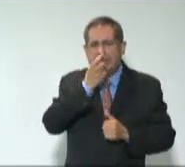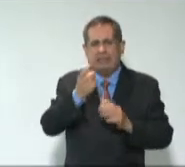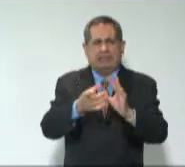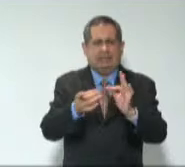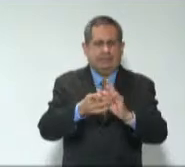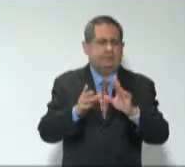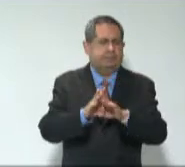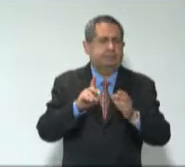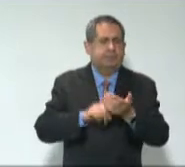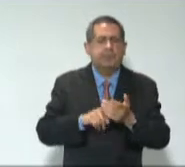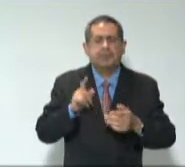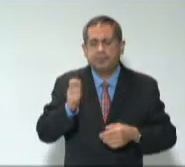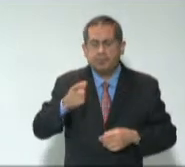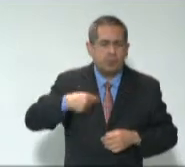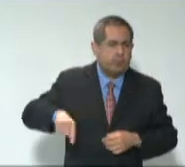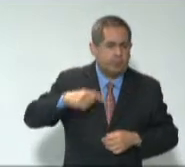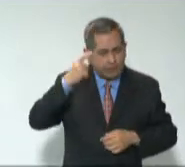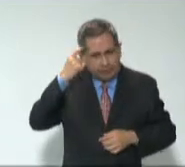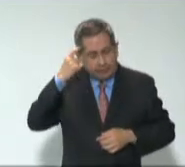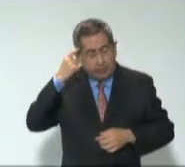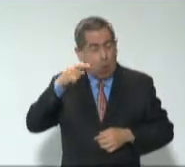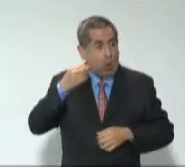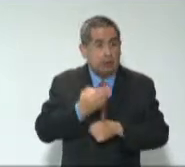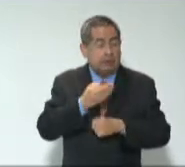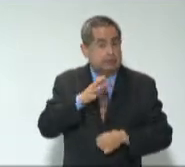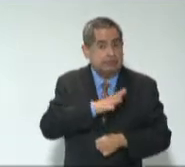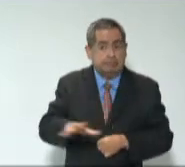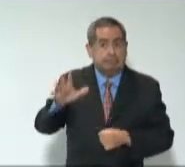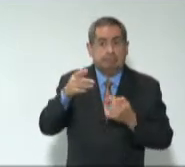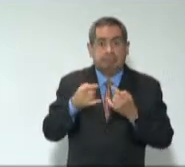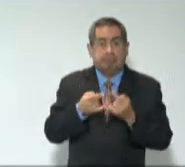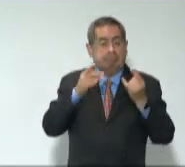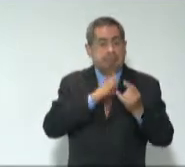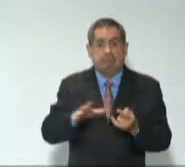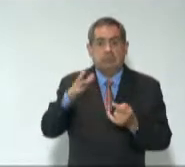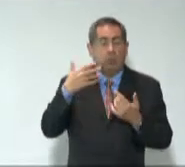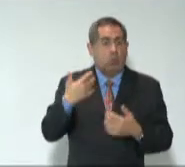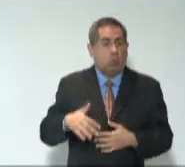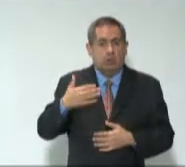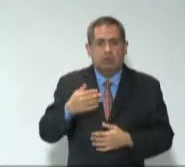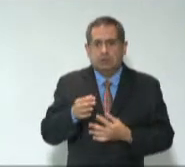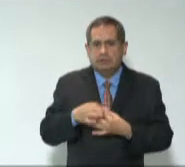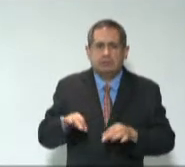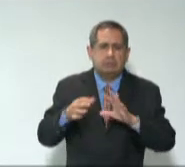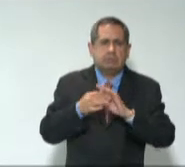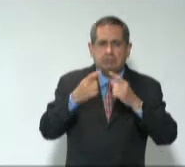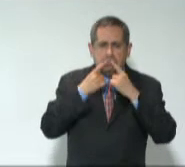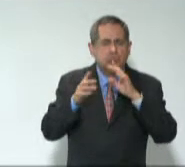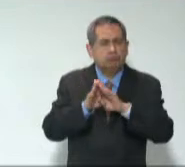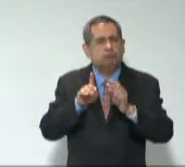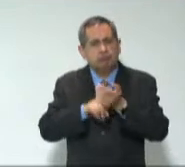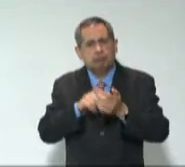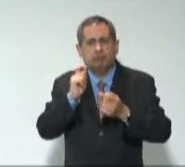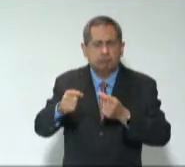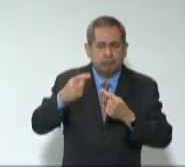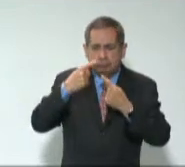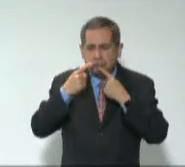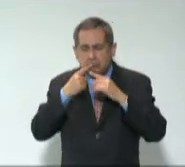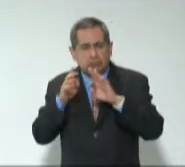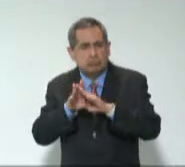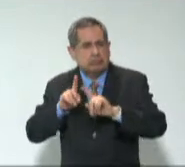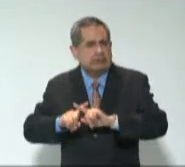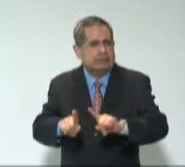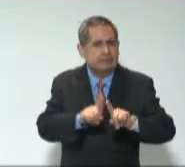Bueno evidentemente estamos pasando una situación inédita y es imposible o es poco probable pensar que una situación que es